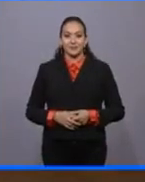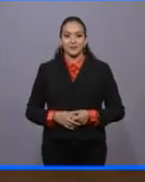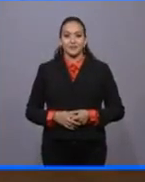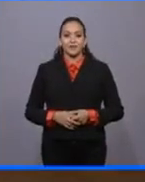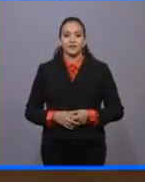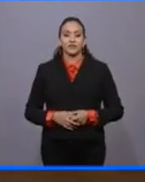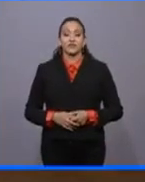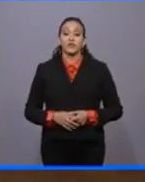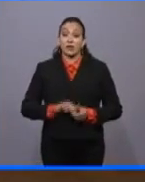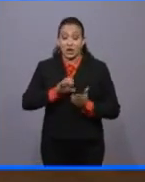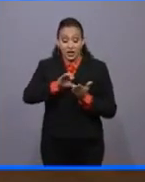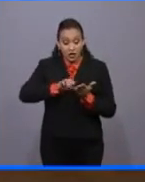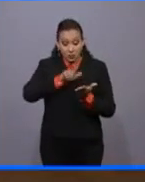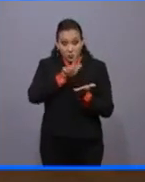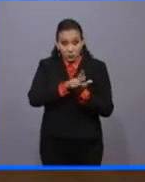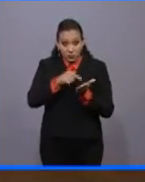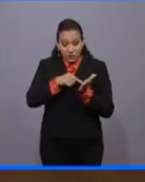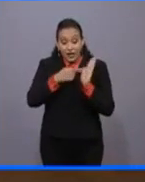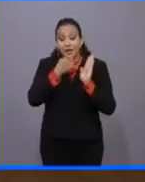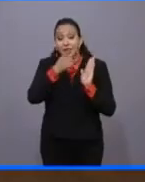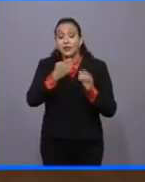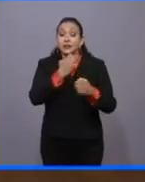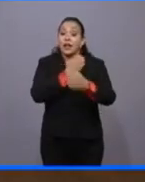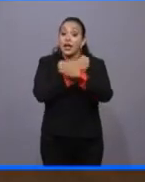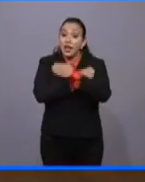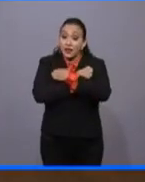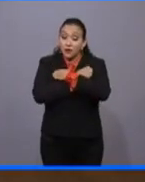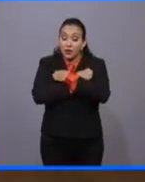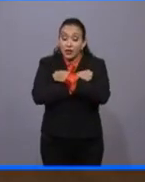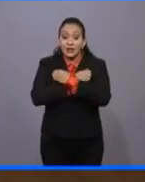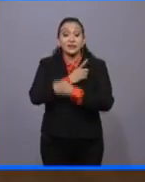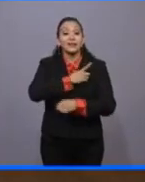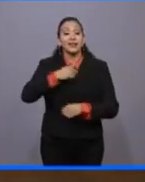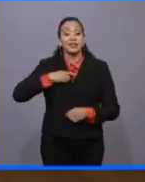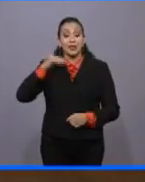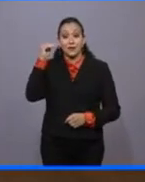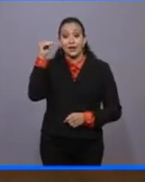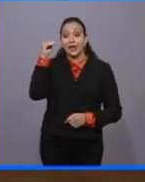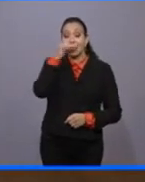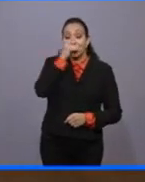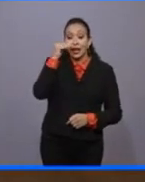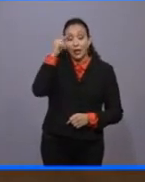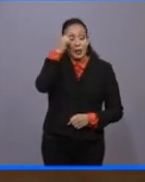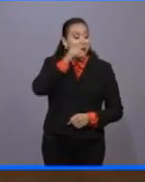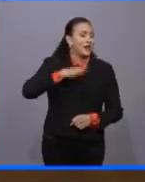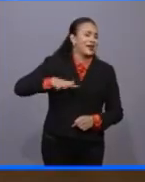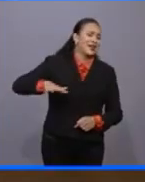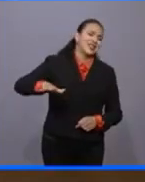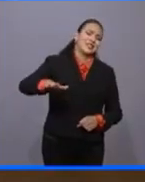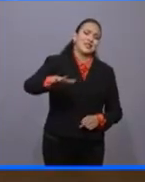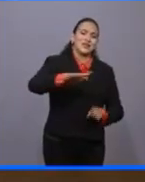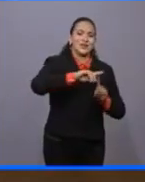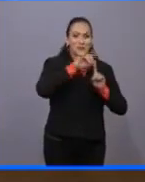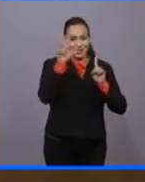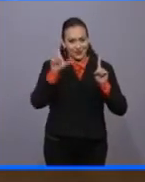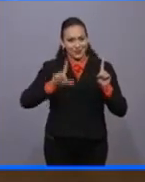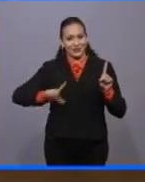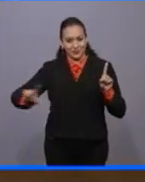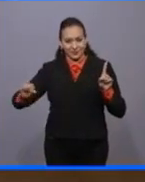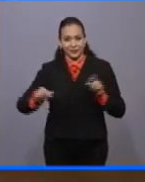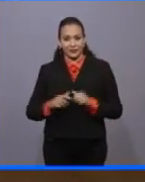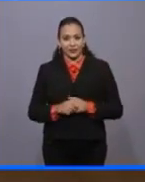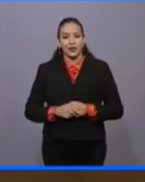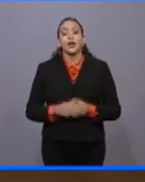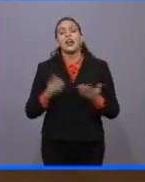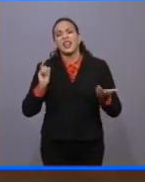Tal como lo marca la Constitución, la educación debe ser gratuita para todas y todos los habitantes del territorio nacional. En